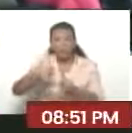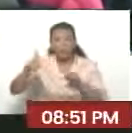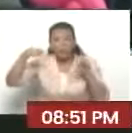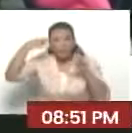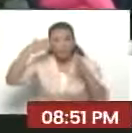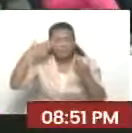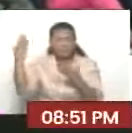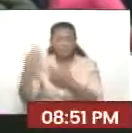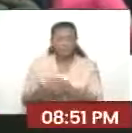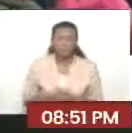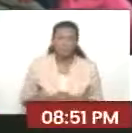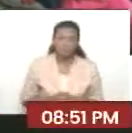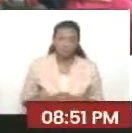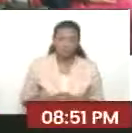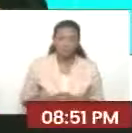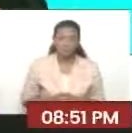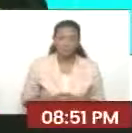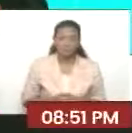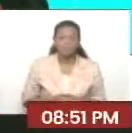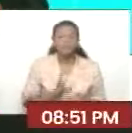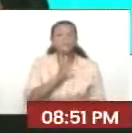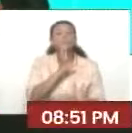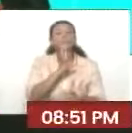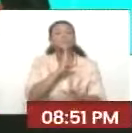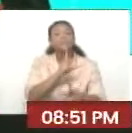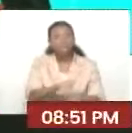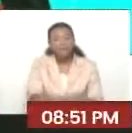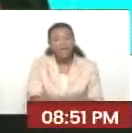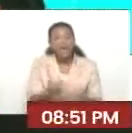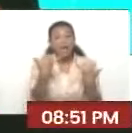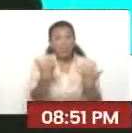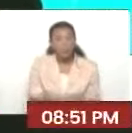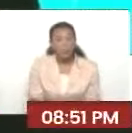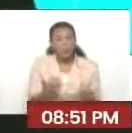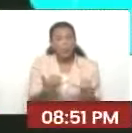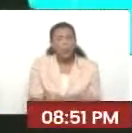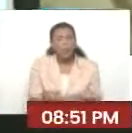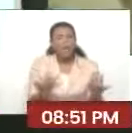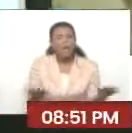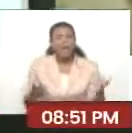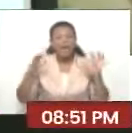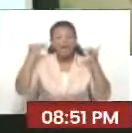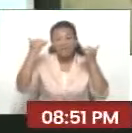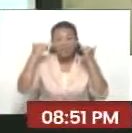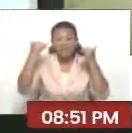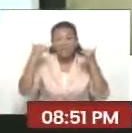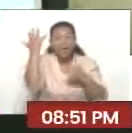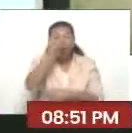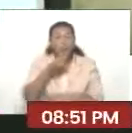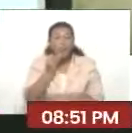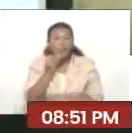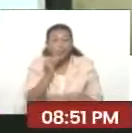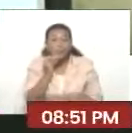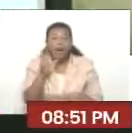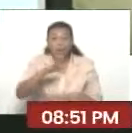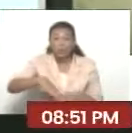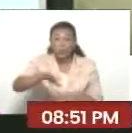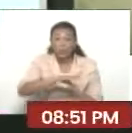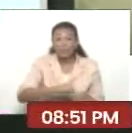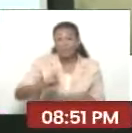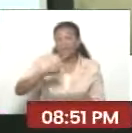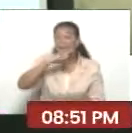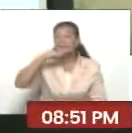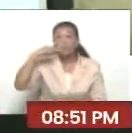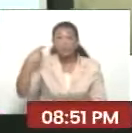video. Sí, bueno. Le cuento que actualmente se está llevando a cabo el Festival Mundial de la Juventud en Rusia.